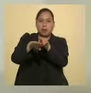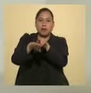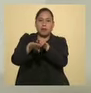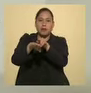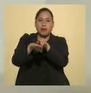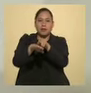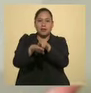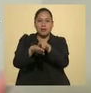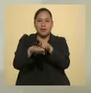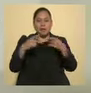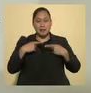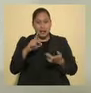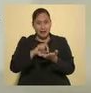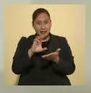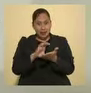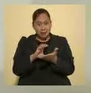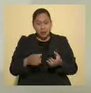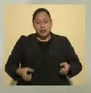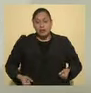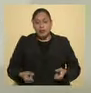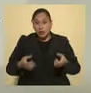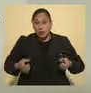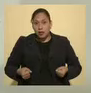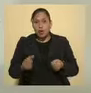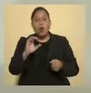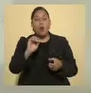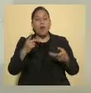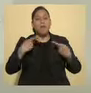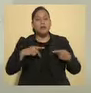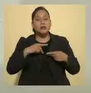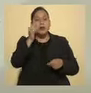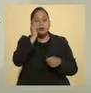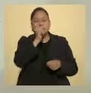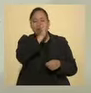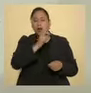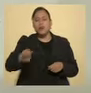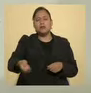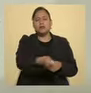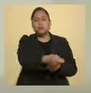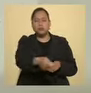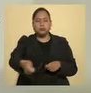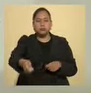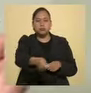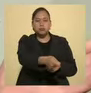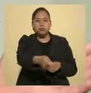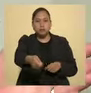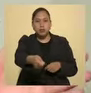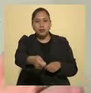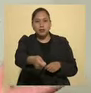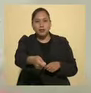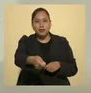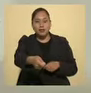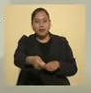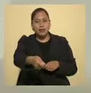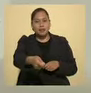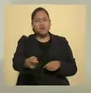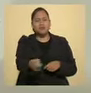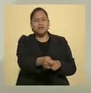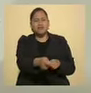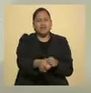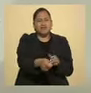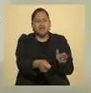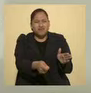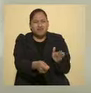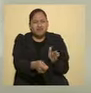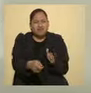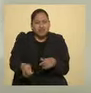ni siquiera la persona con discapacidad que va en silla de ruedas o una persona ciega que va con su bastón. Tú, simple y sencillamente, aunque no